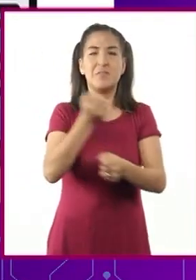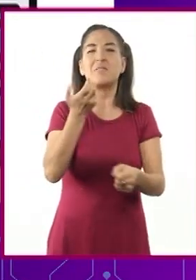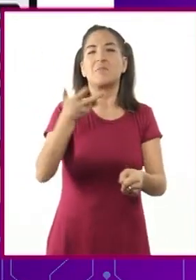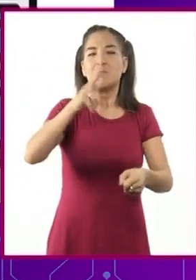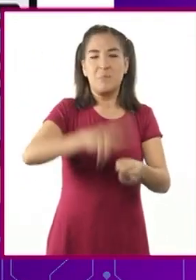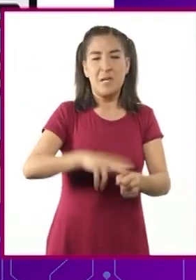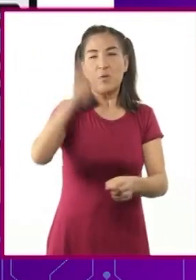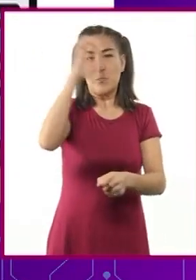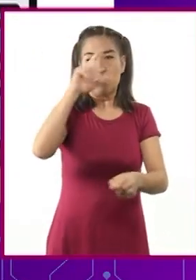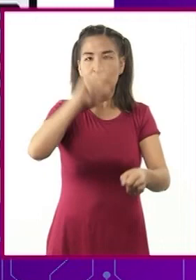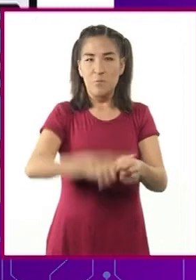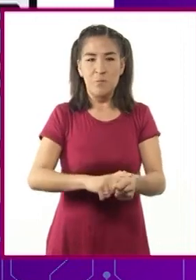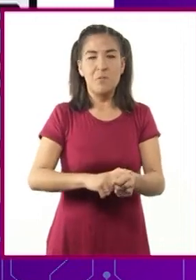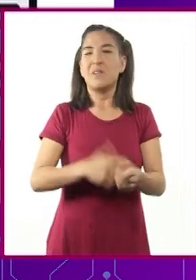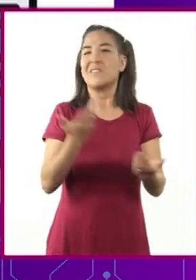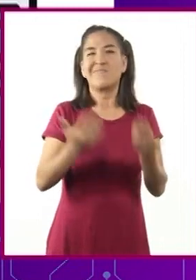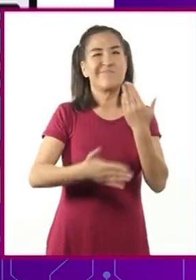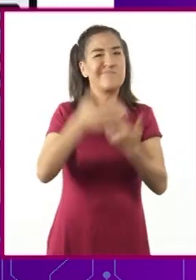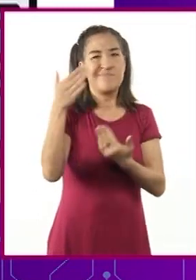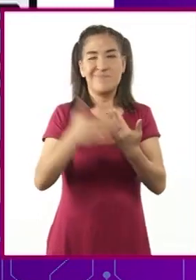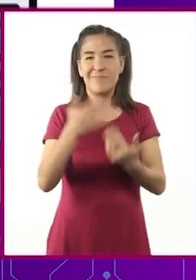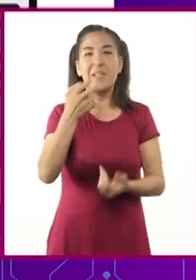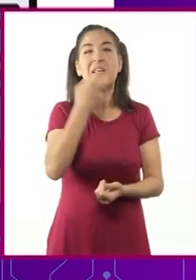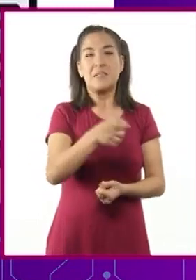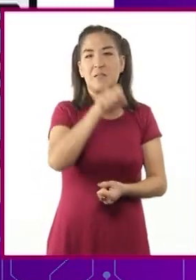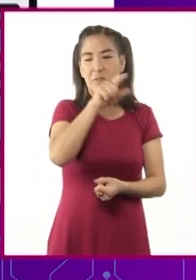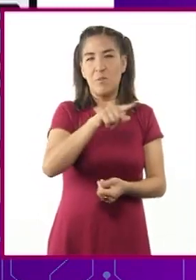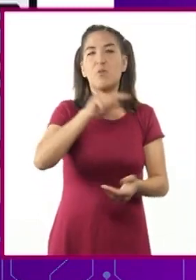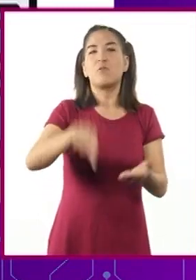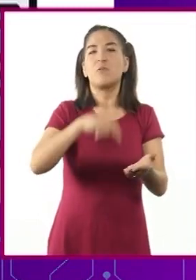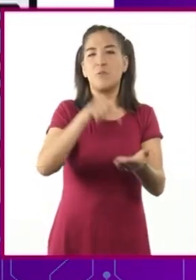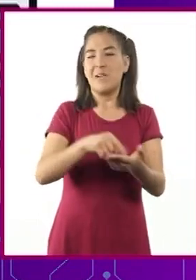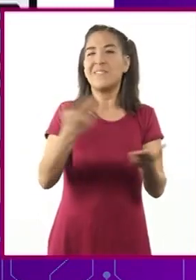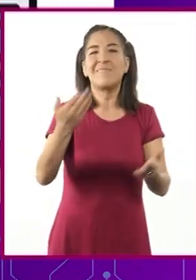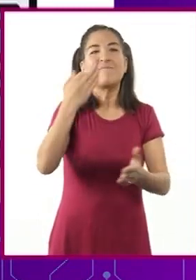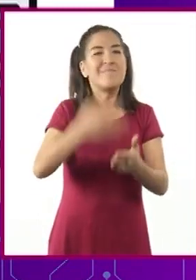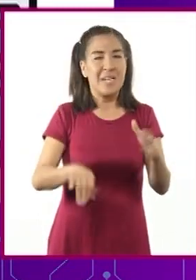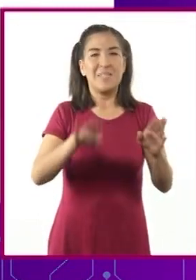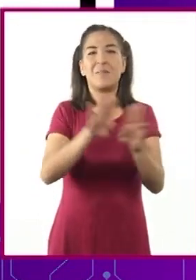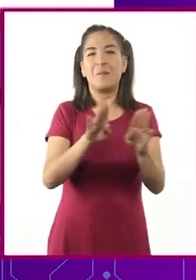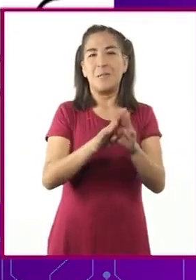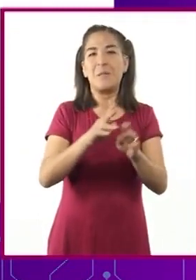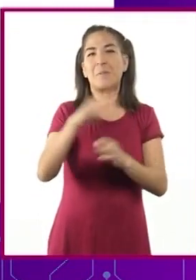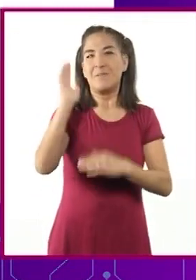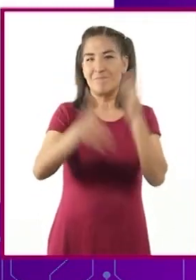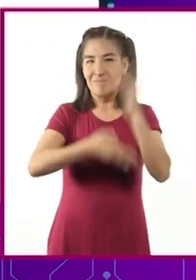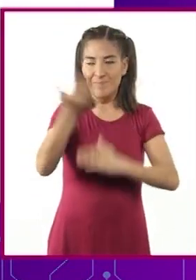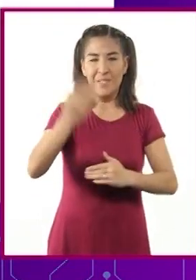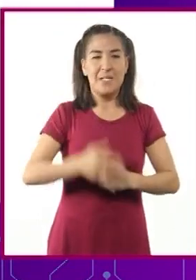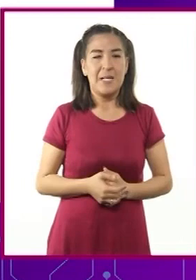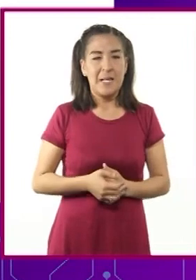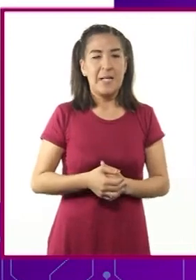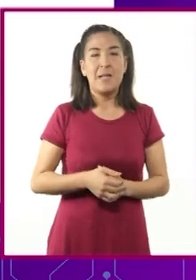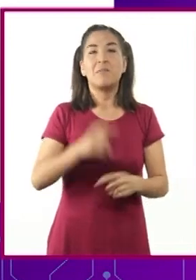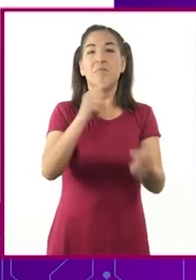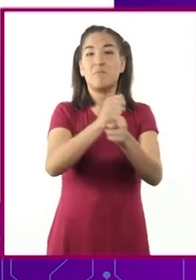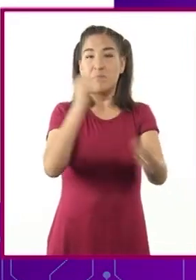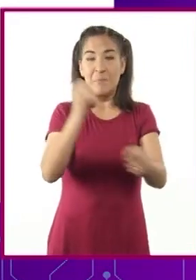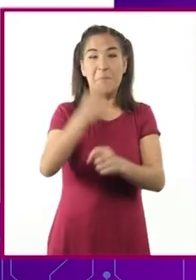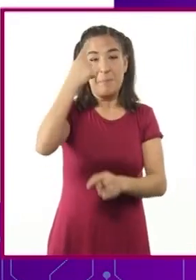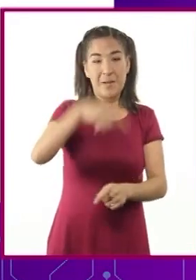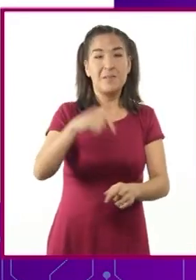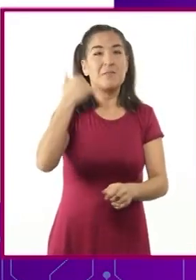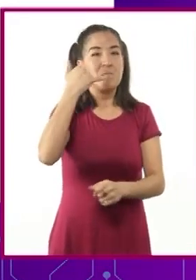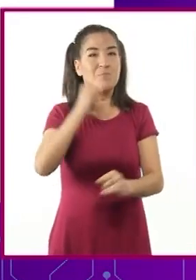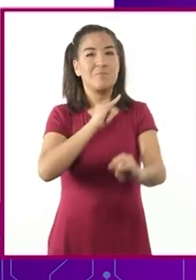salud y cultura son escasos, sobre todo en países en desarrollo. Los medios de transporte y vías de